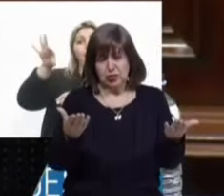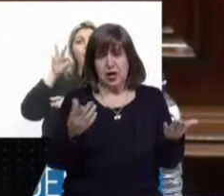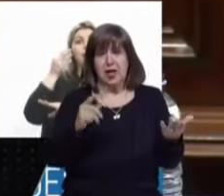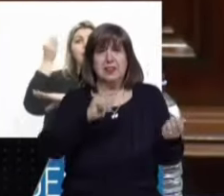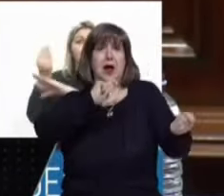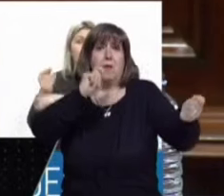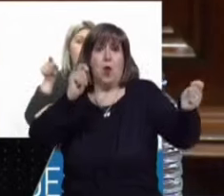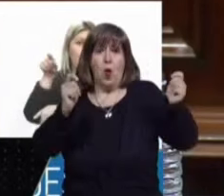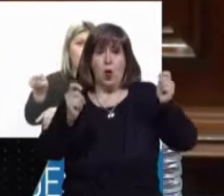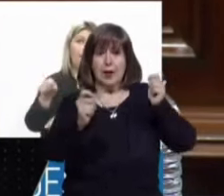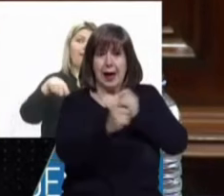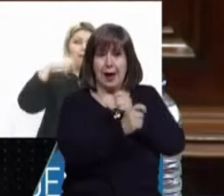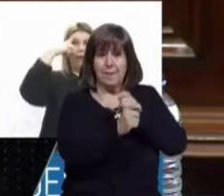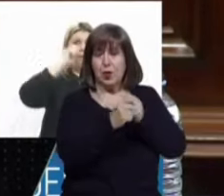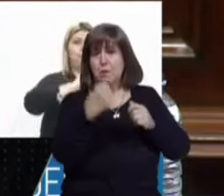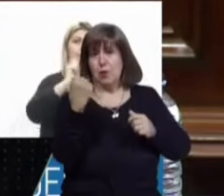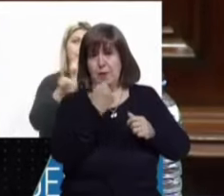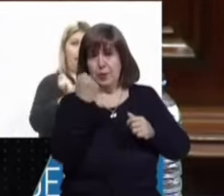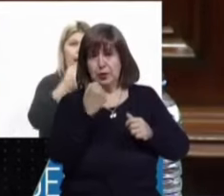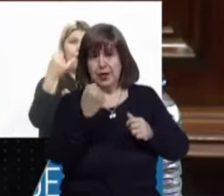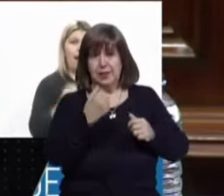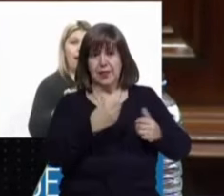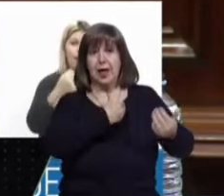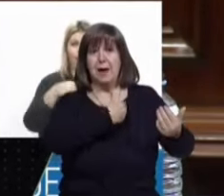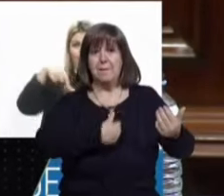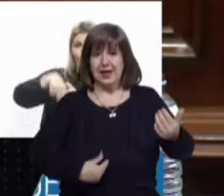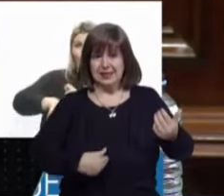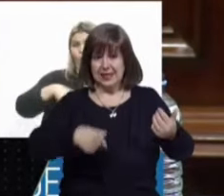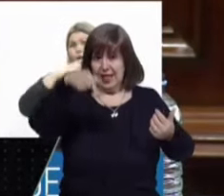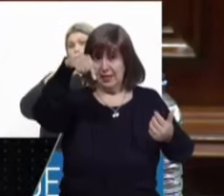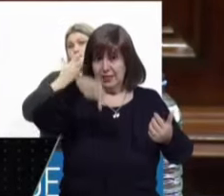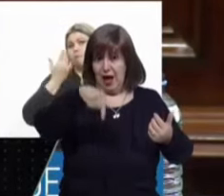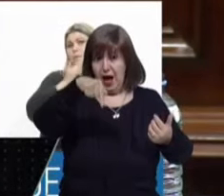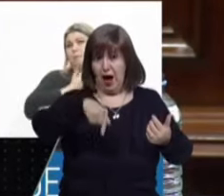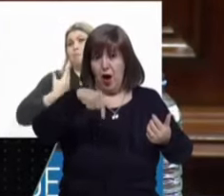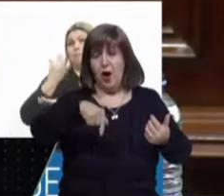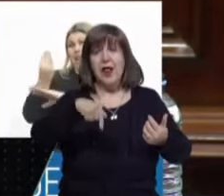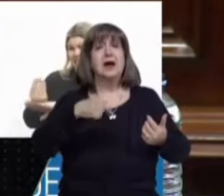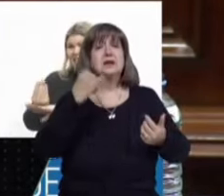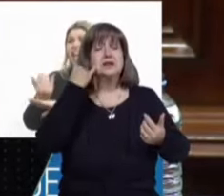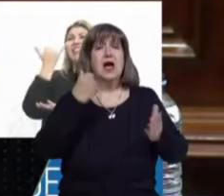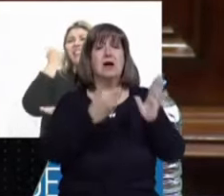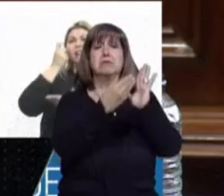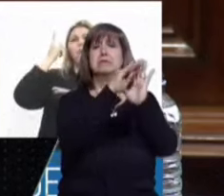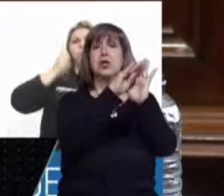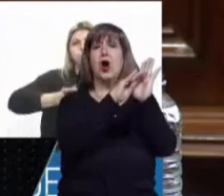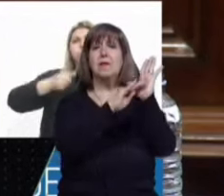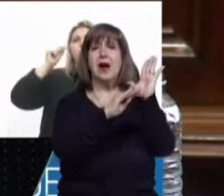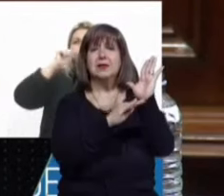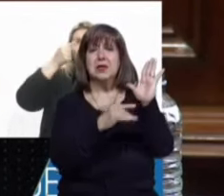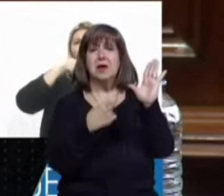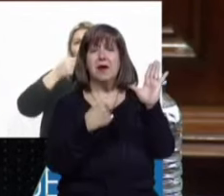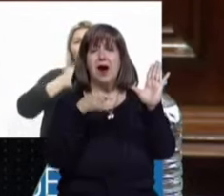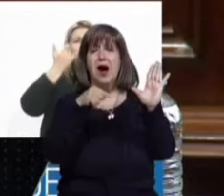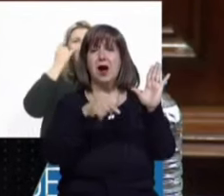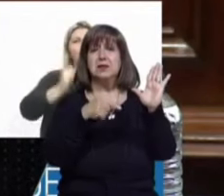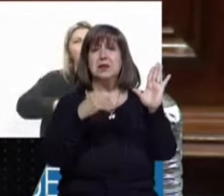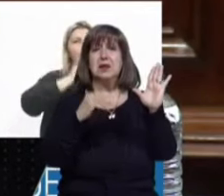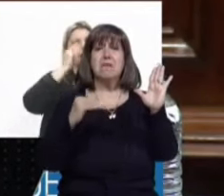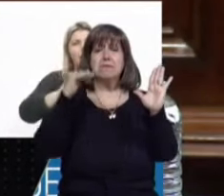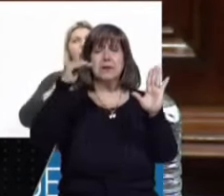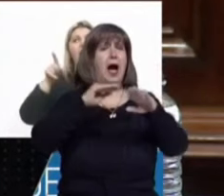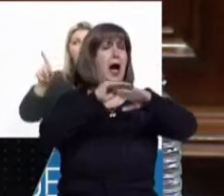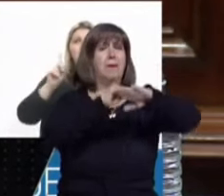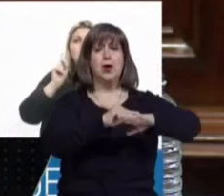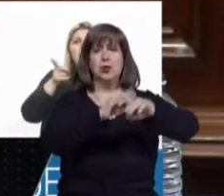paradigma. Hoy el presidente, a pesar de todas las medidas que se han aplicado y que hemos detallado, tiene el mismo nivel de